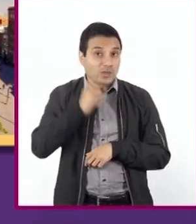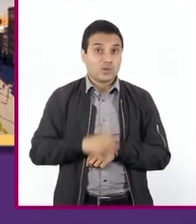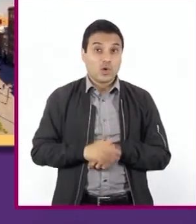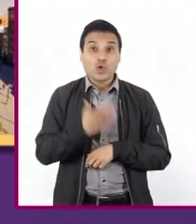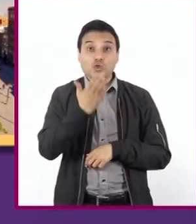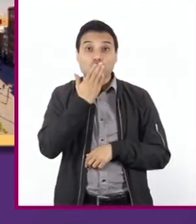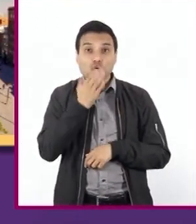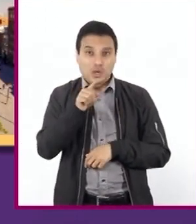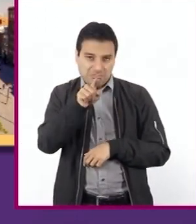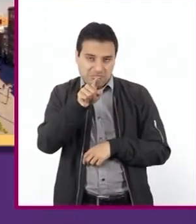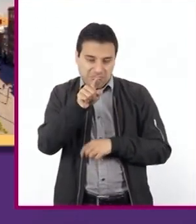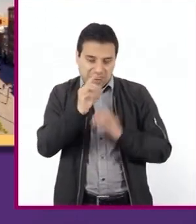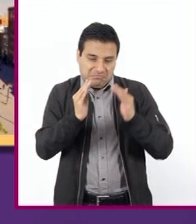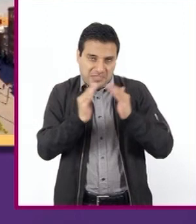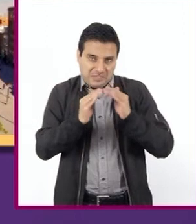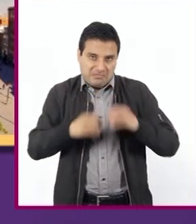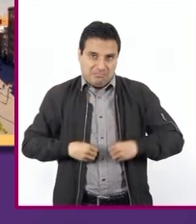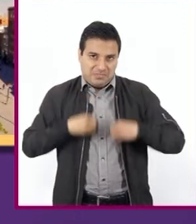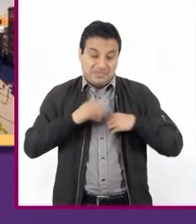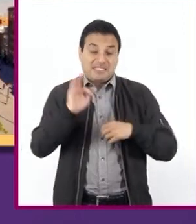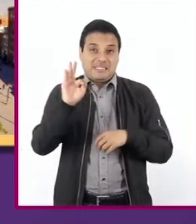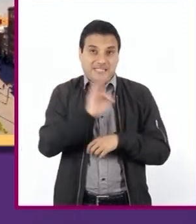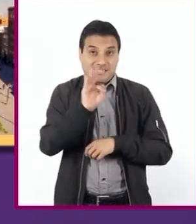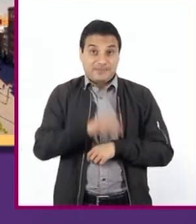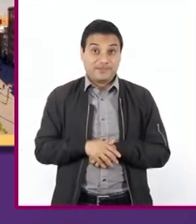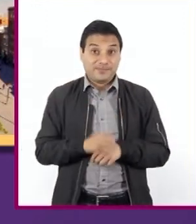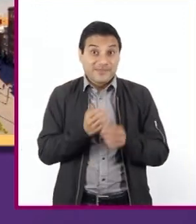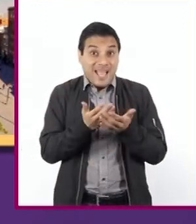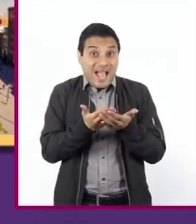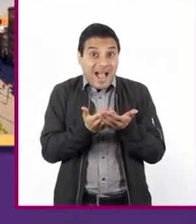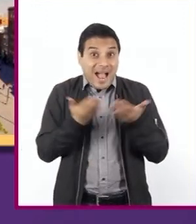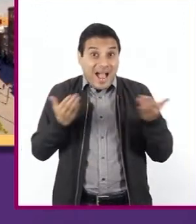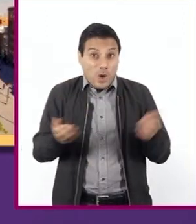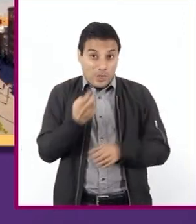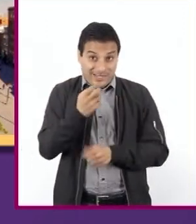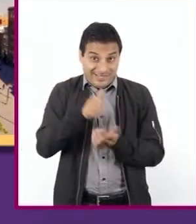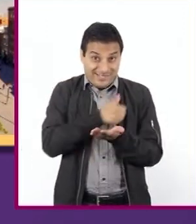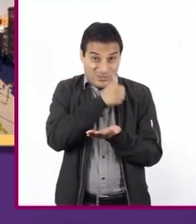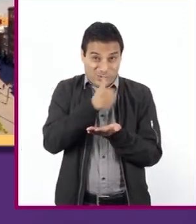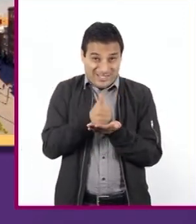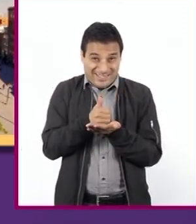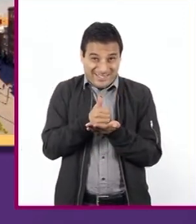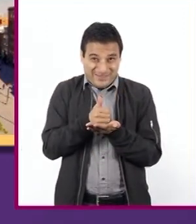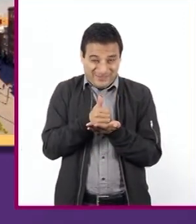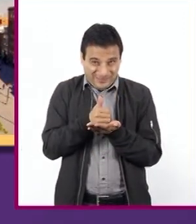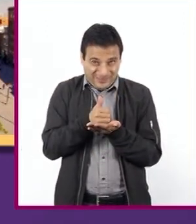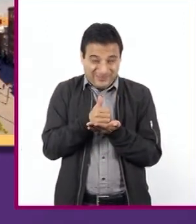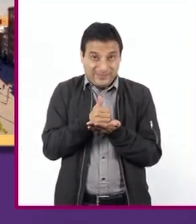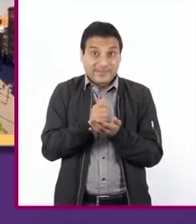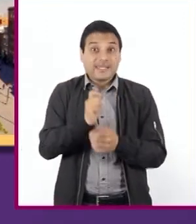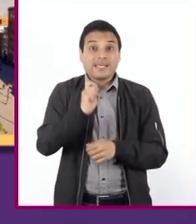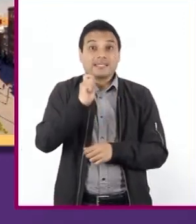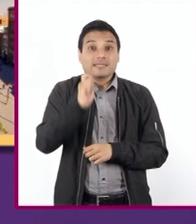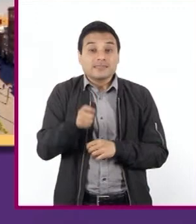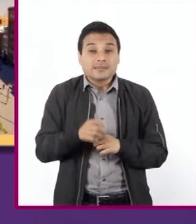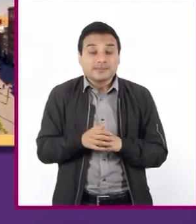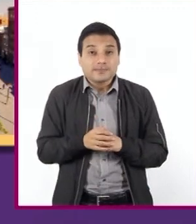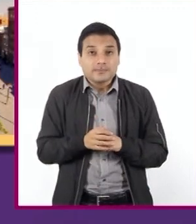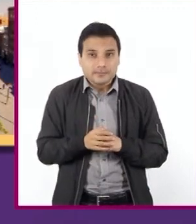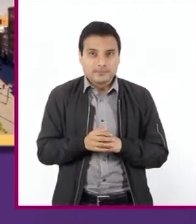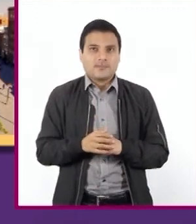Sonora. En la actualidad, la vida en estas localidades está relacionada con el desarrollo